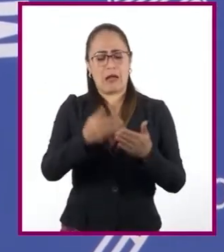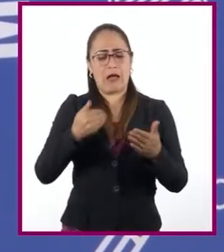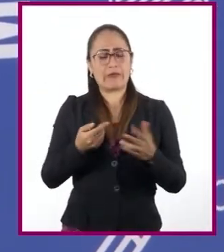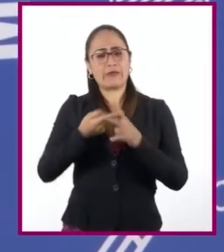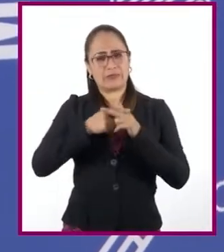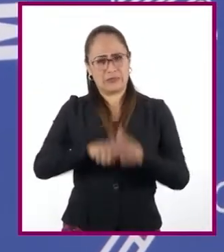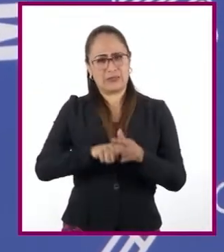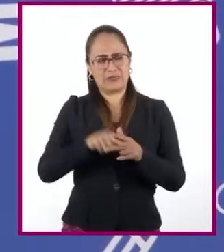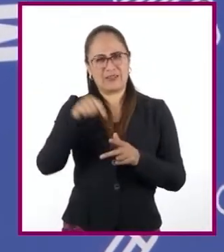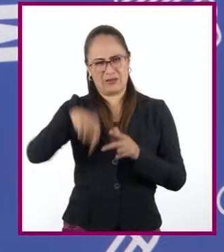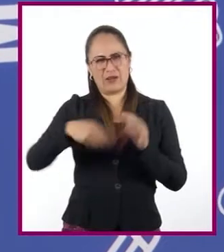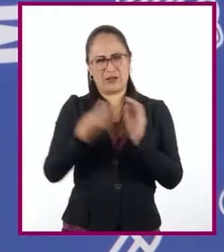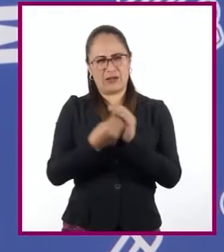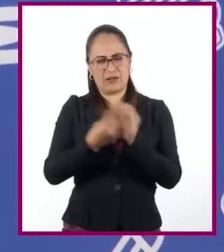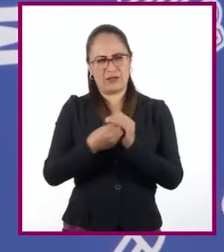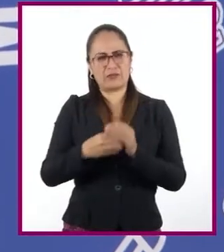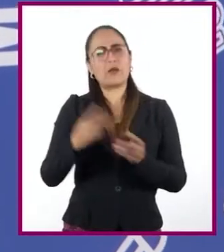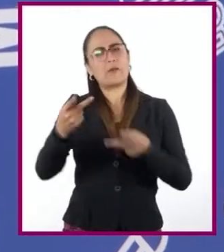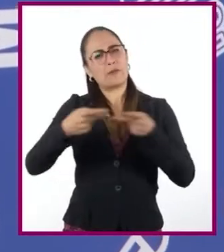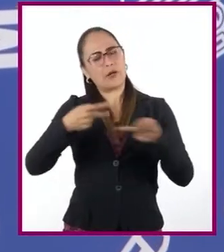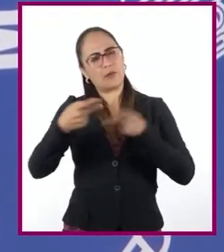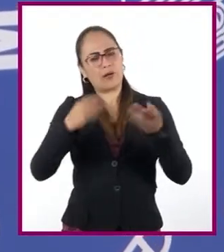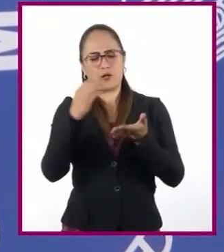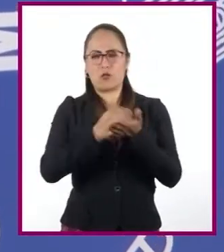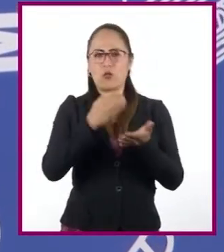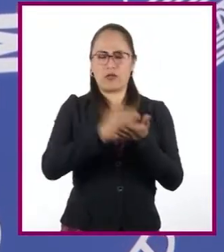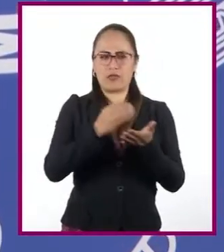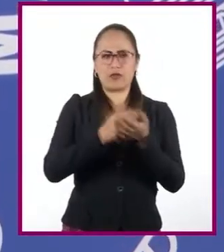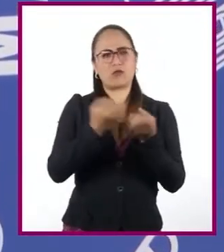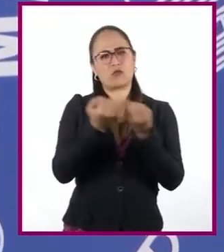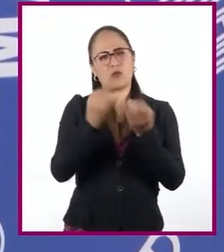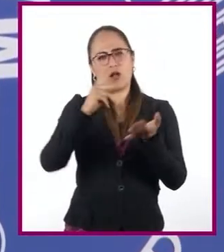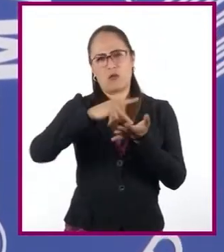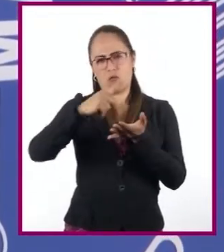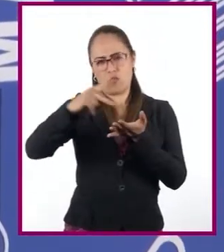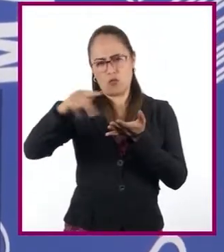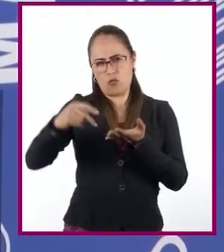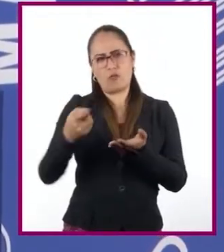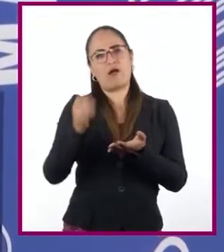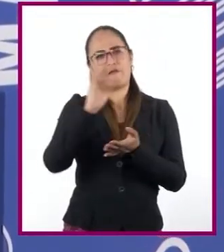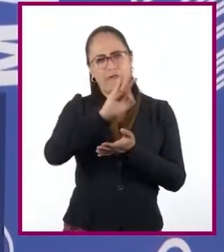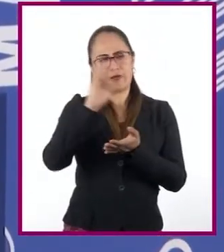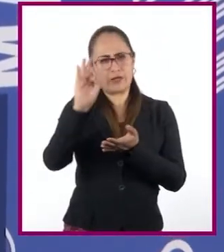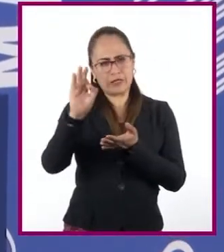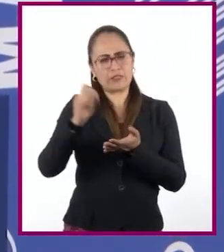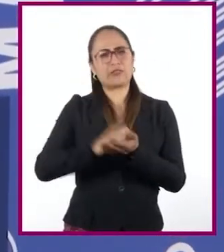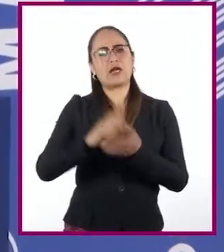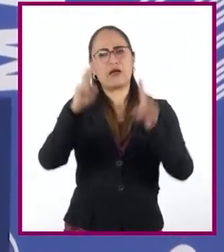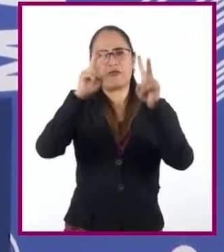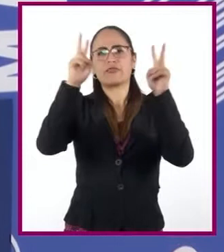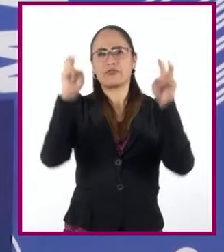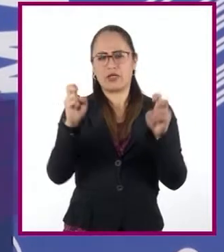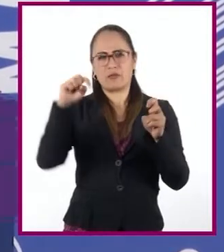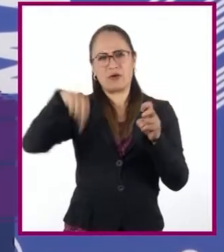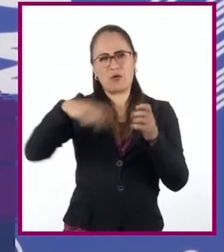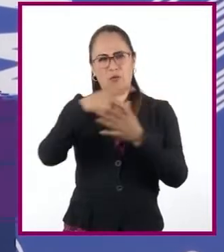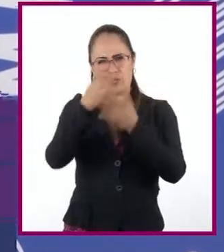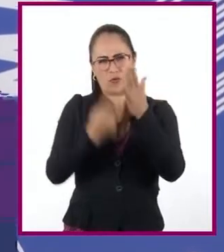con el contenido de esta sesión, preparen su cuaderno y bolígrafo. Anoten la fecha, el título del